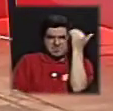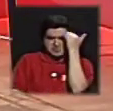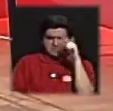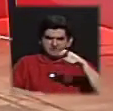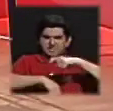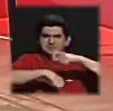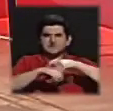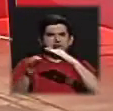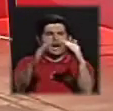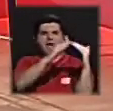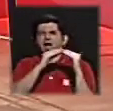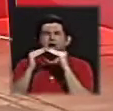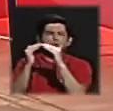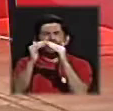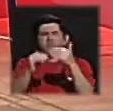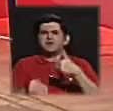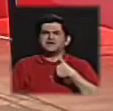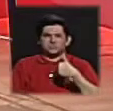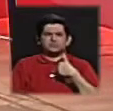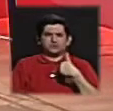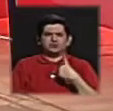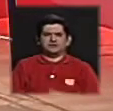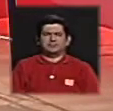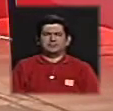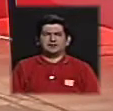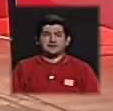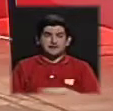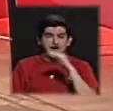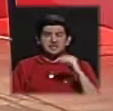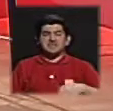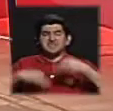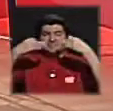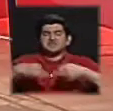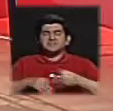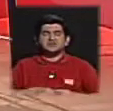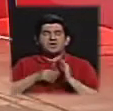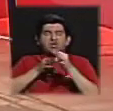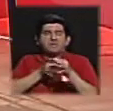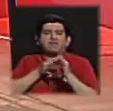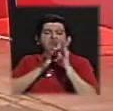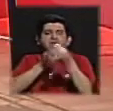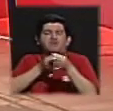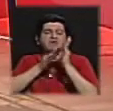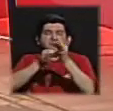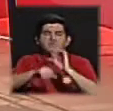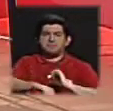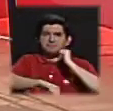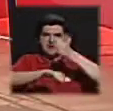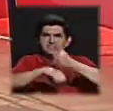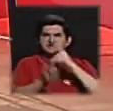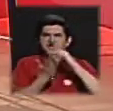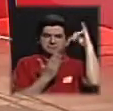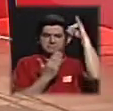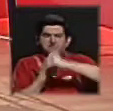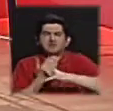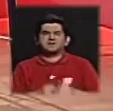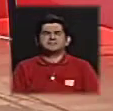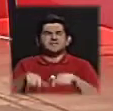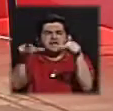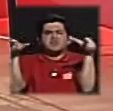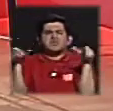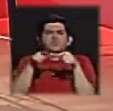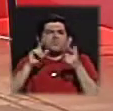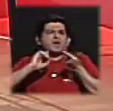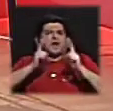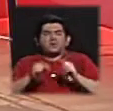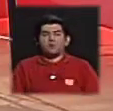las poblaciones que iban a estar y se pospusieron la toma de decisiones para la conceptualización de los proyectos, a qué zonas se iban a